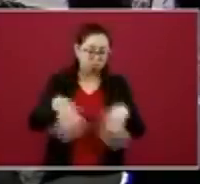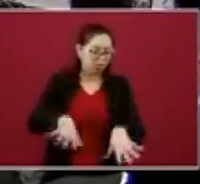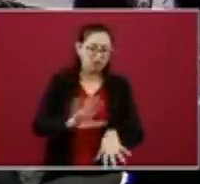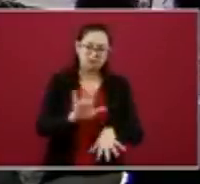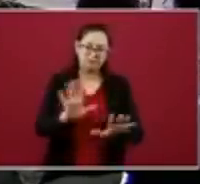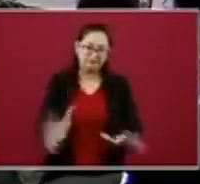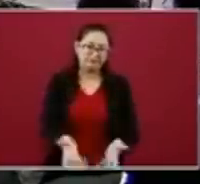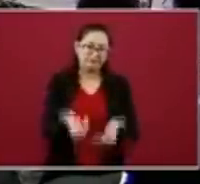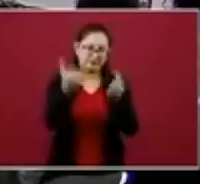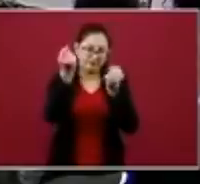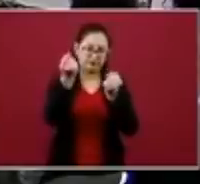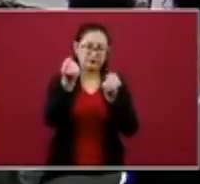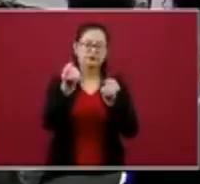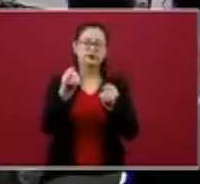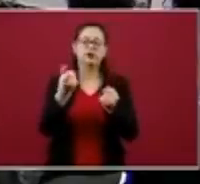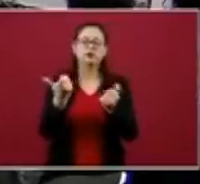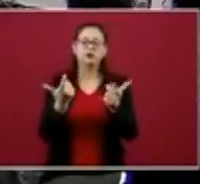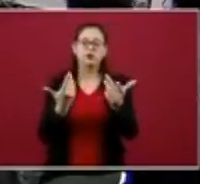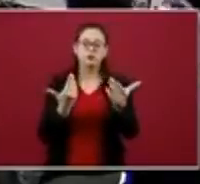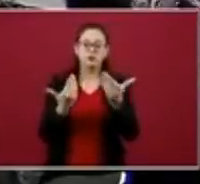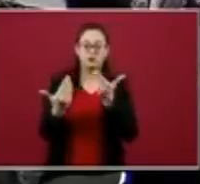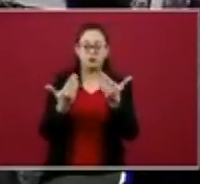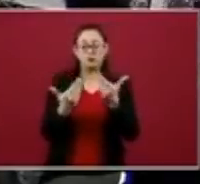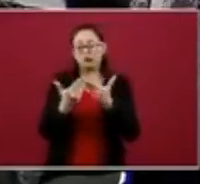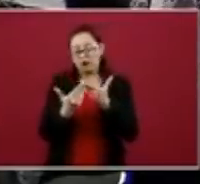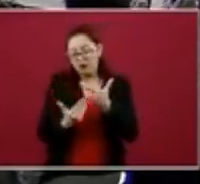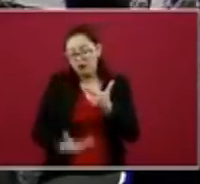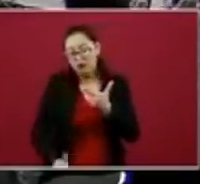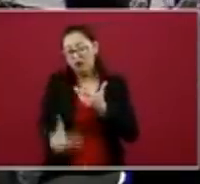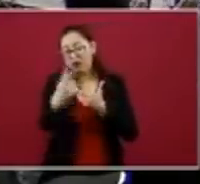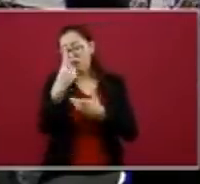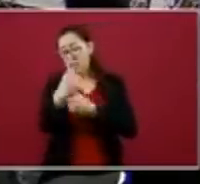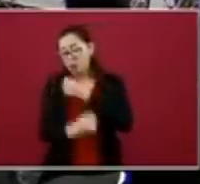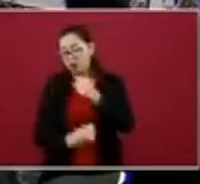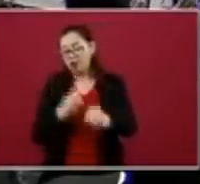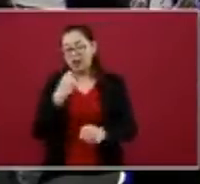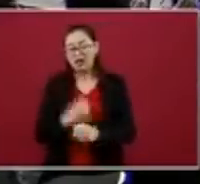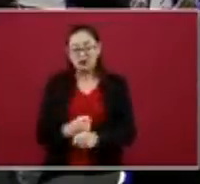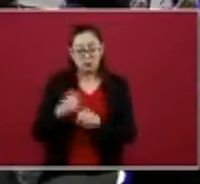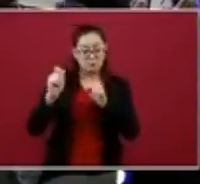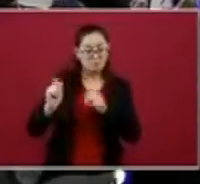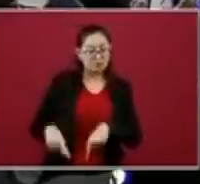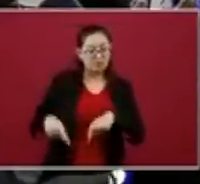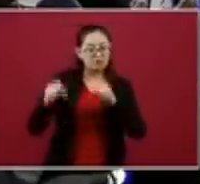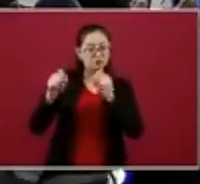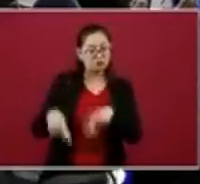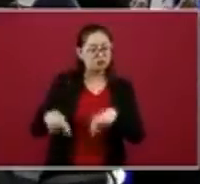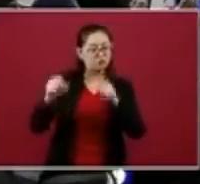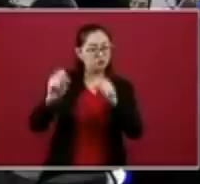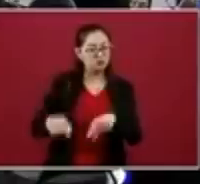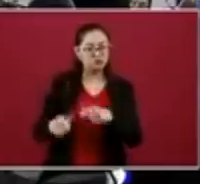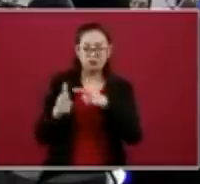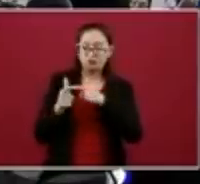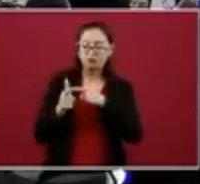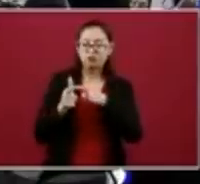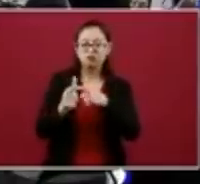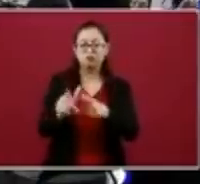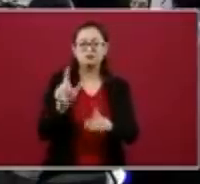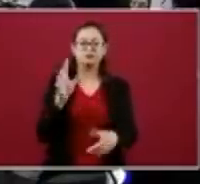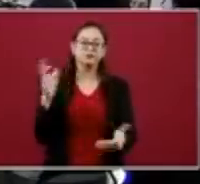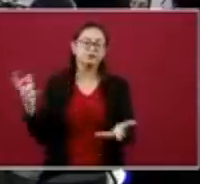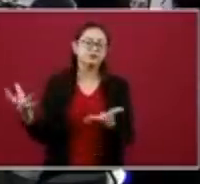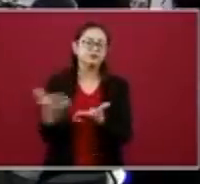una proyección en lo que resta del año, suponiendo que se mantuviera esto,